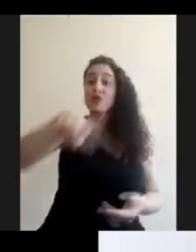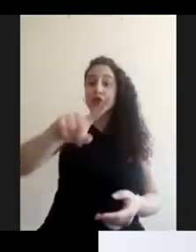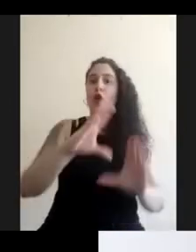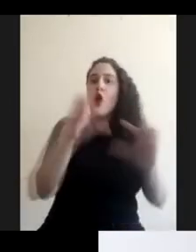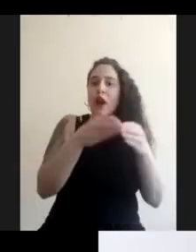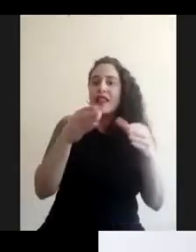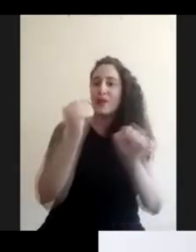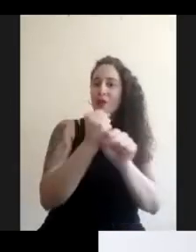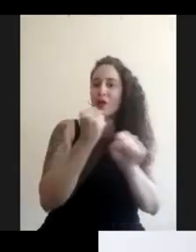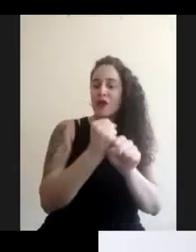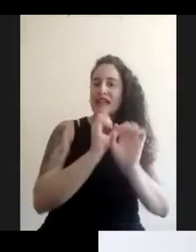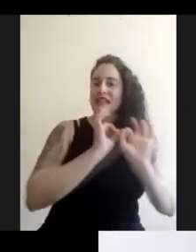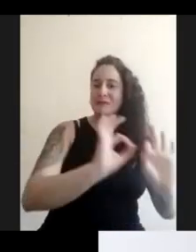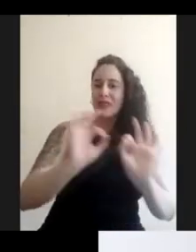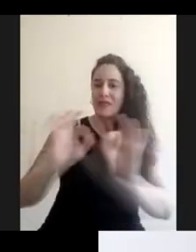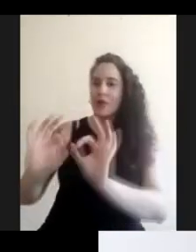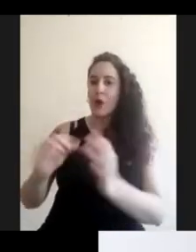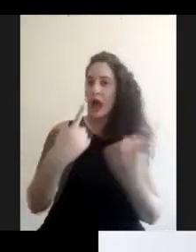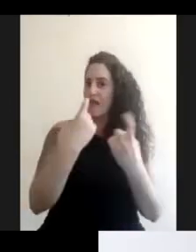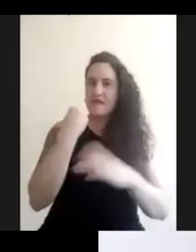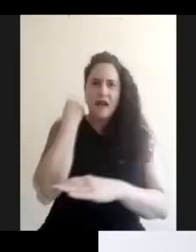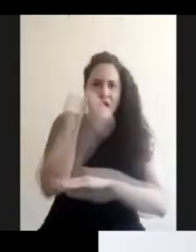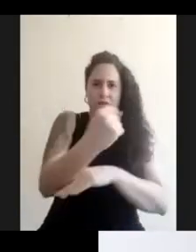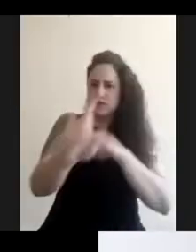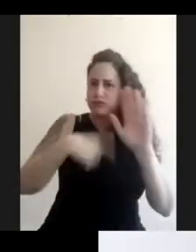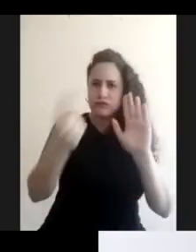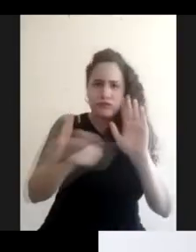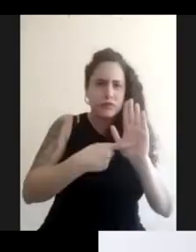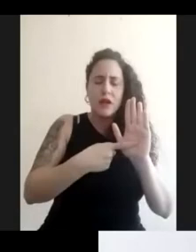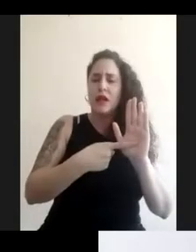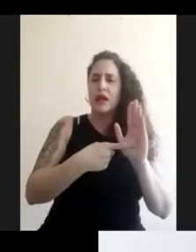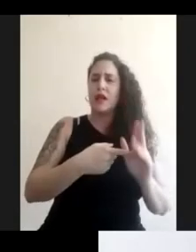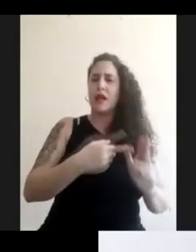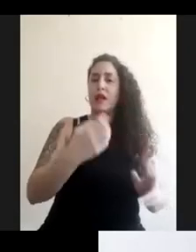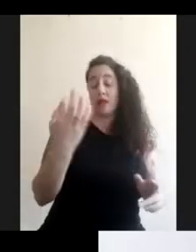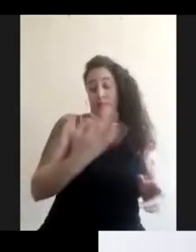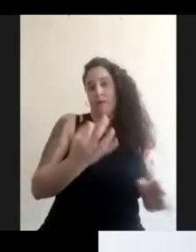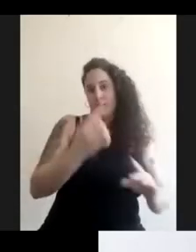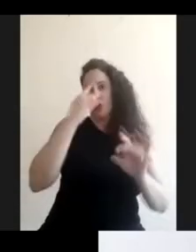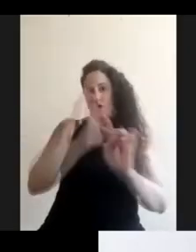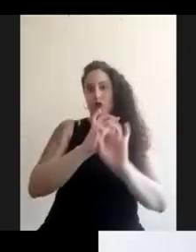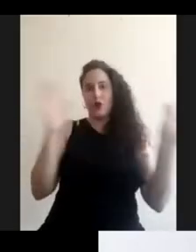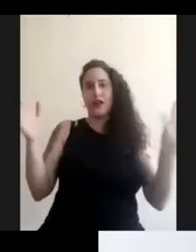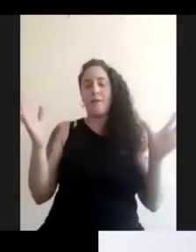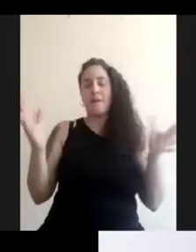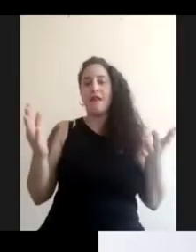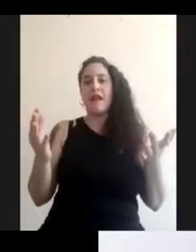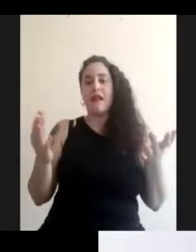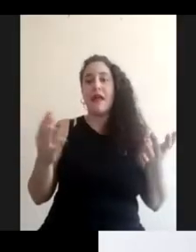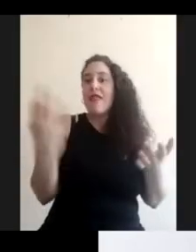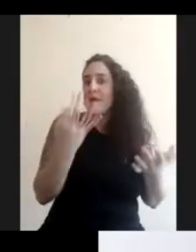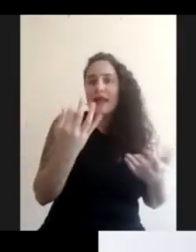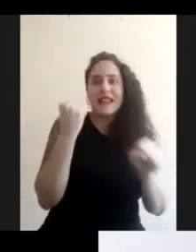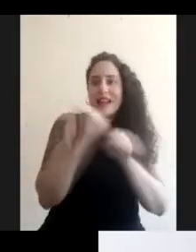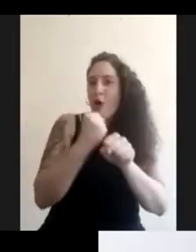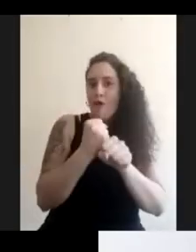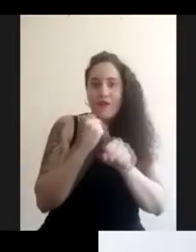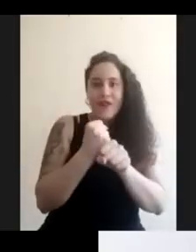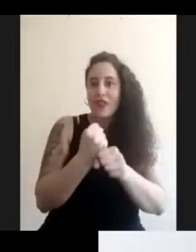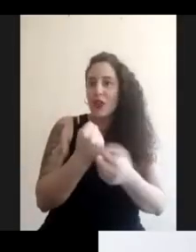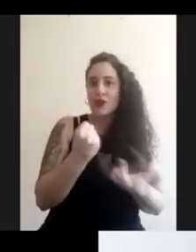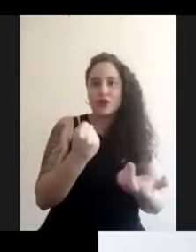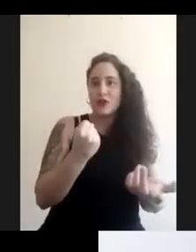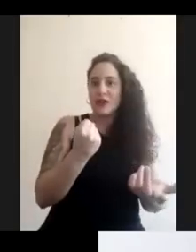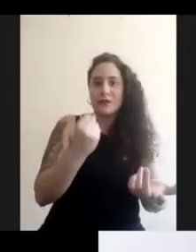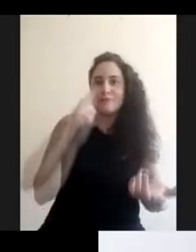que necesitan de todo vuestro apoyo y que tendrían que ser, evidentemente, oficios, trabajos,